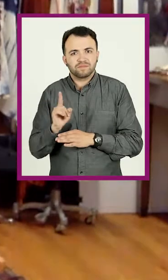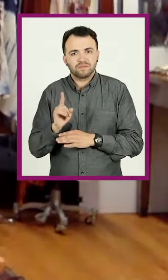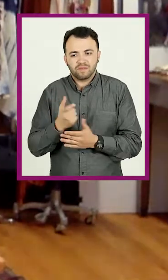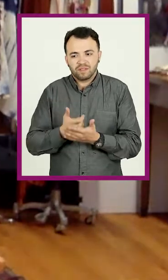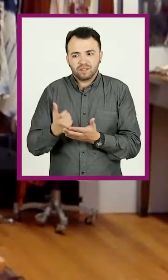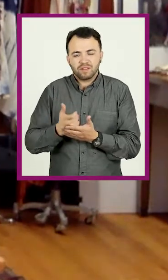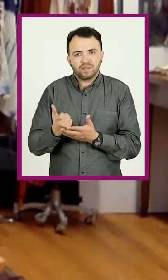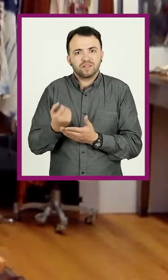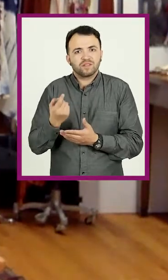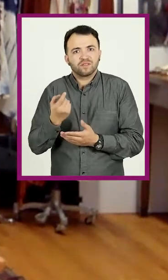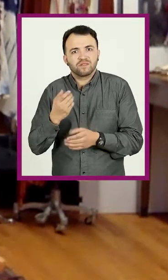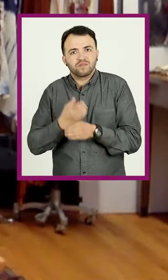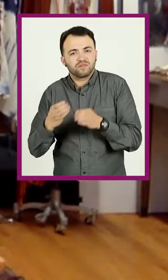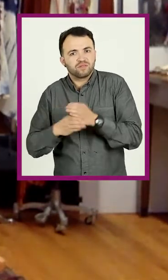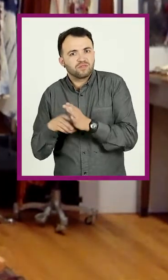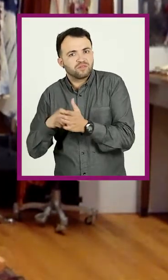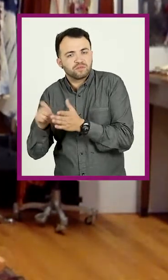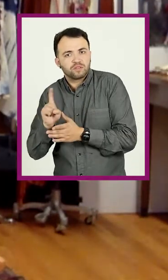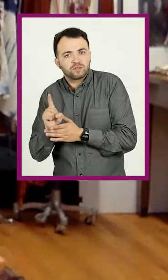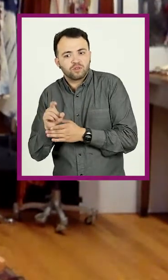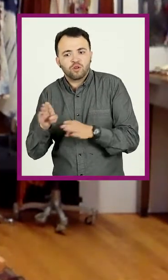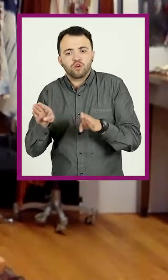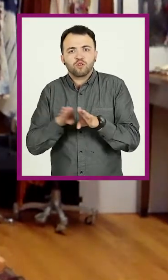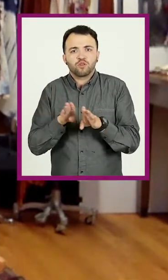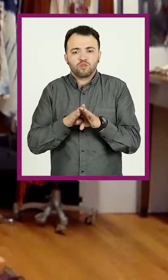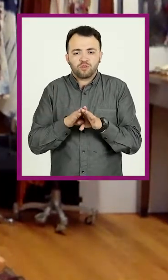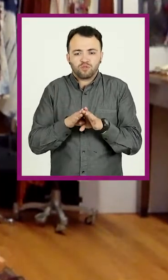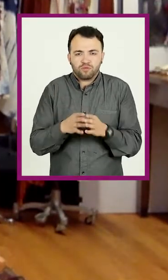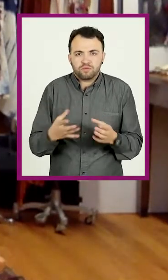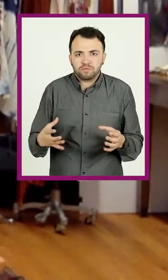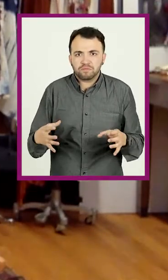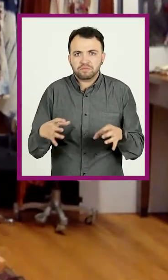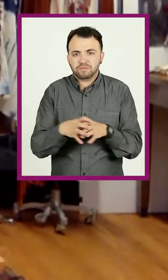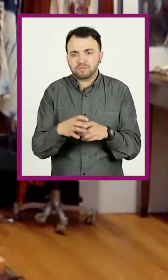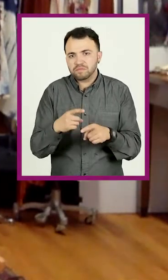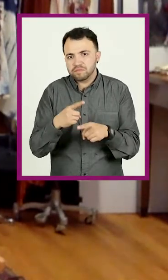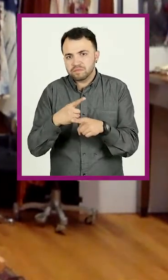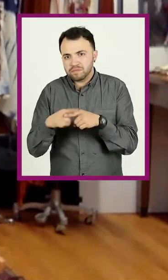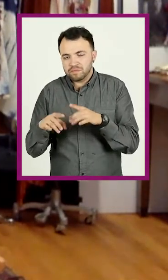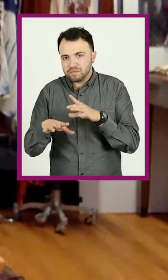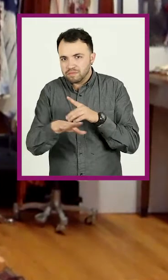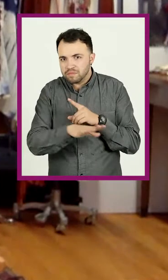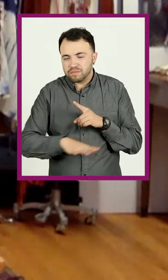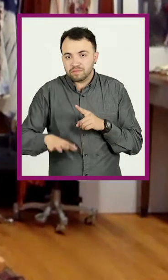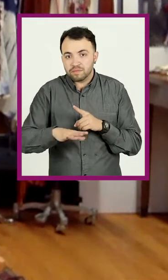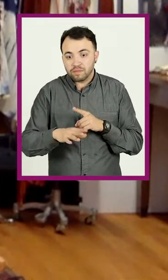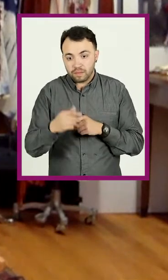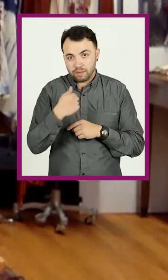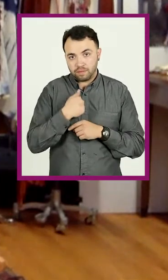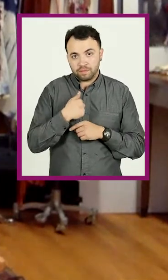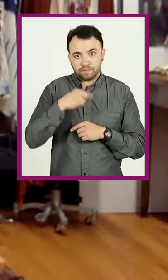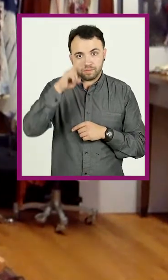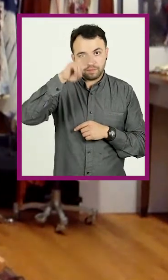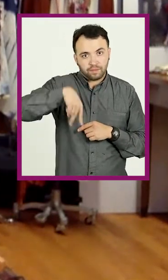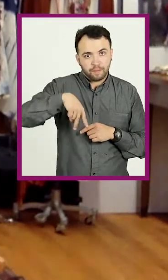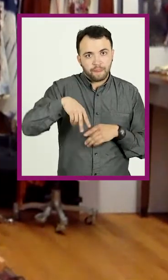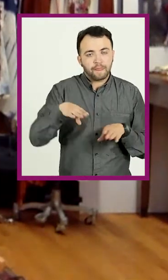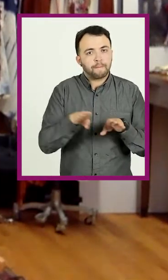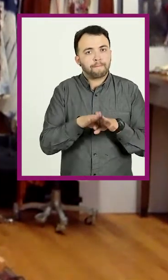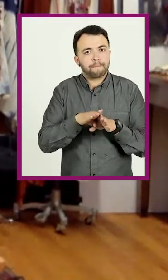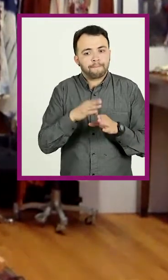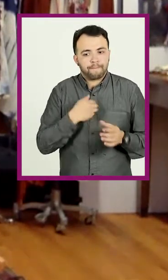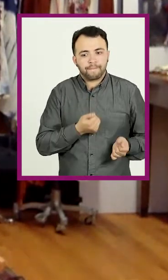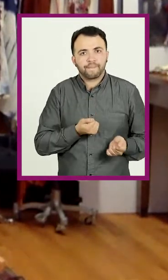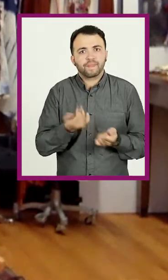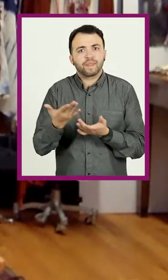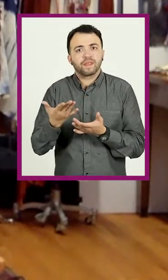Construir comunidad. En mi caso, eso me ha llevado a hacer